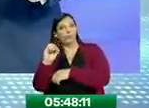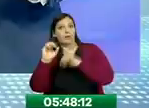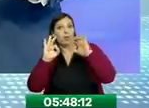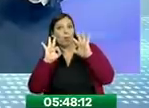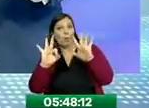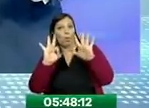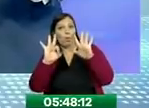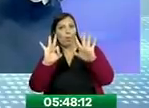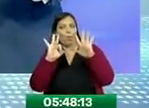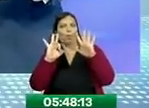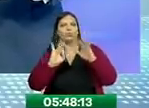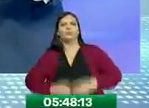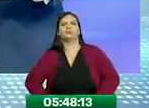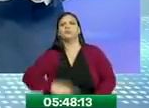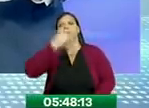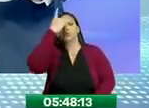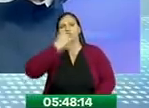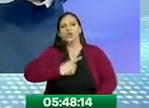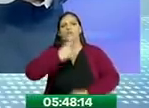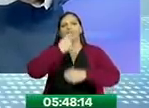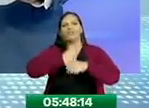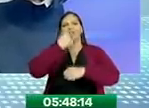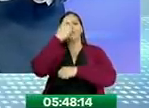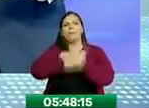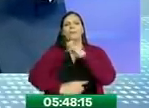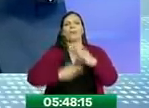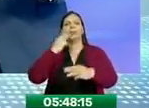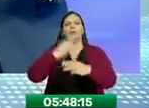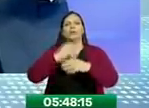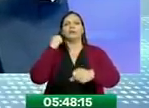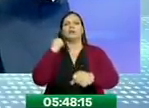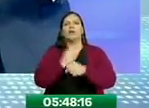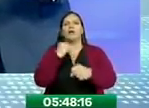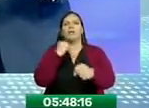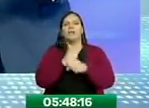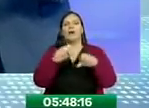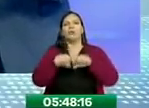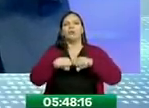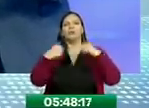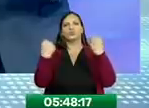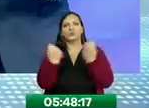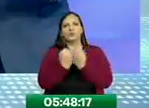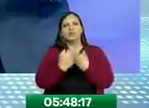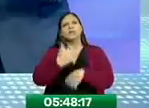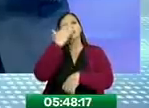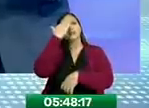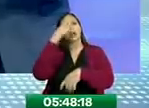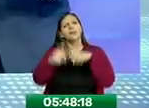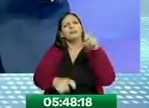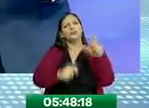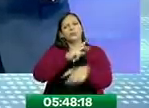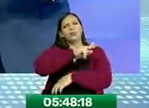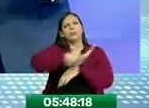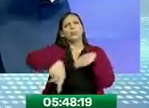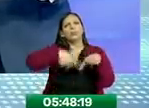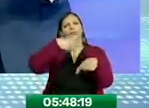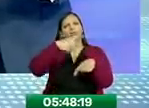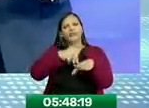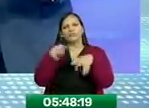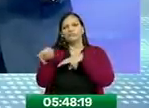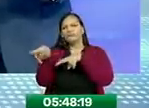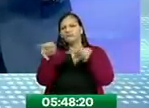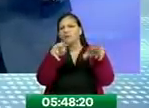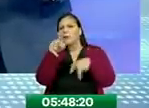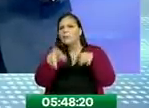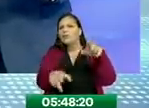el compromiso, la contribución y el trabajo de los profesionales como conocedores de primera mano de la realidad